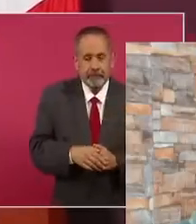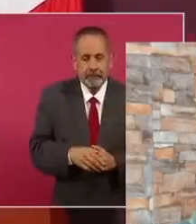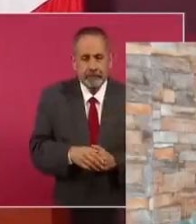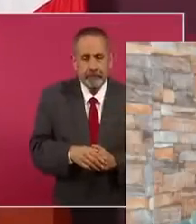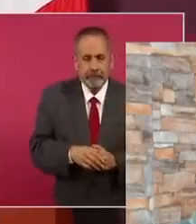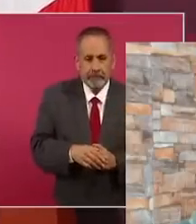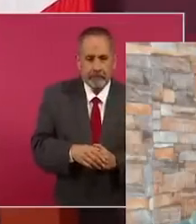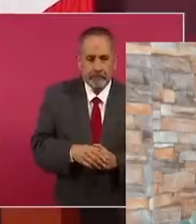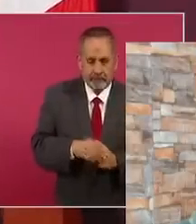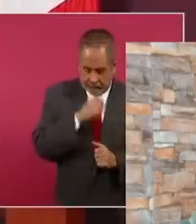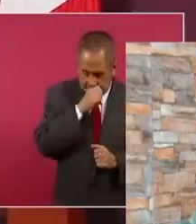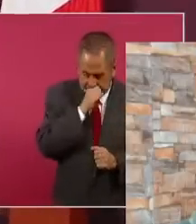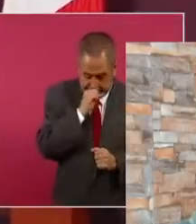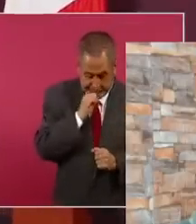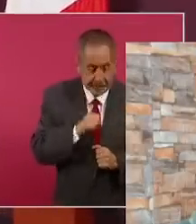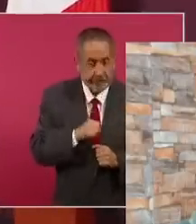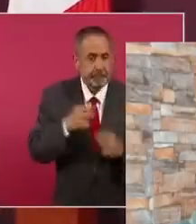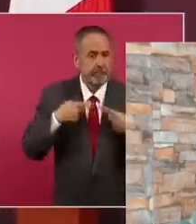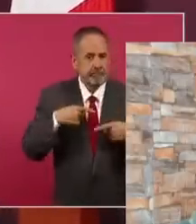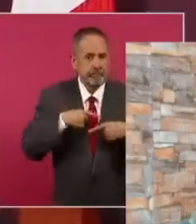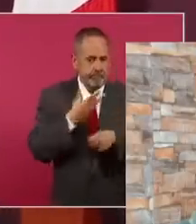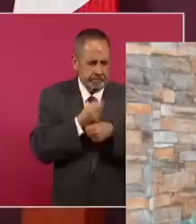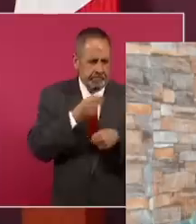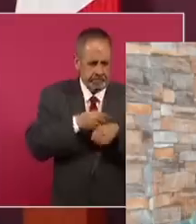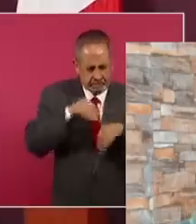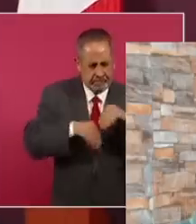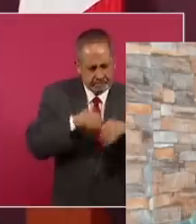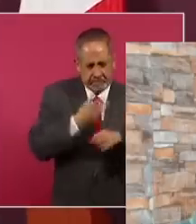Los camineros que hacen